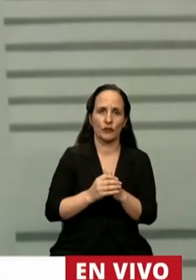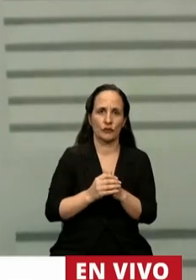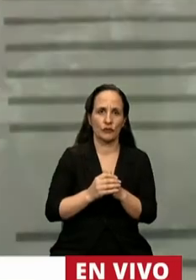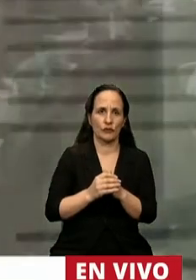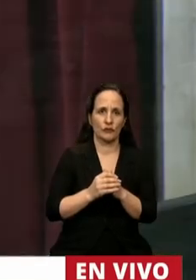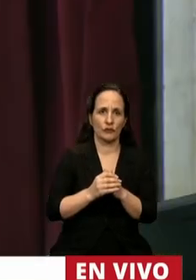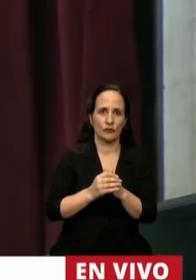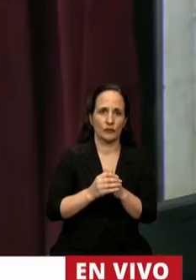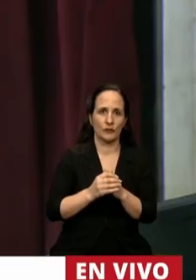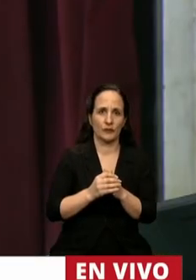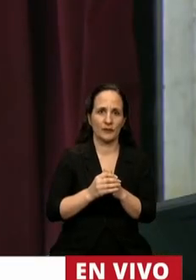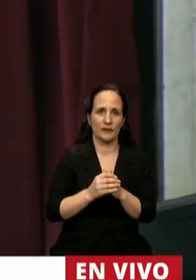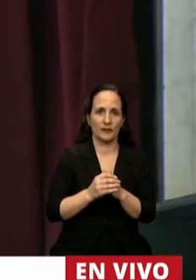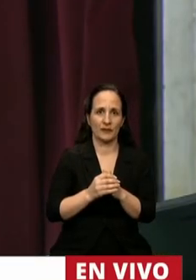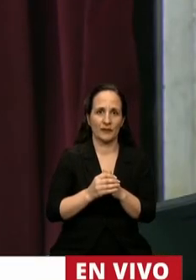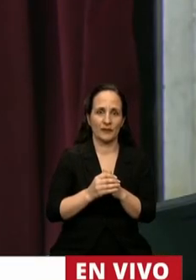Gracias, diputado Anzalone.